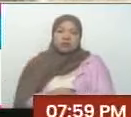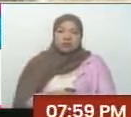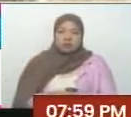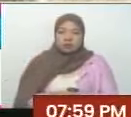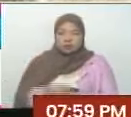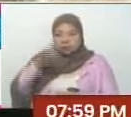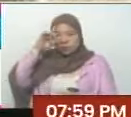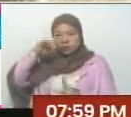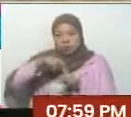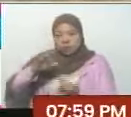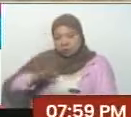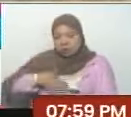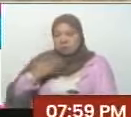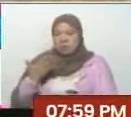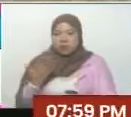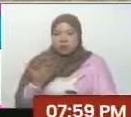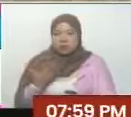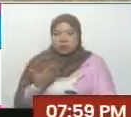para lograr lo posible.